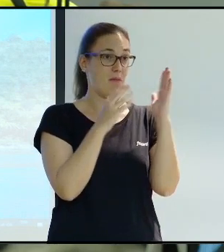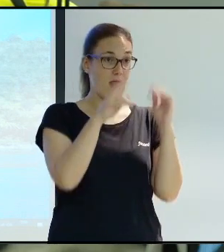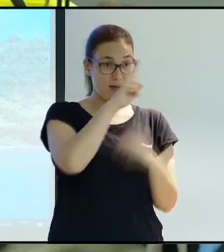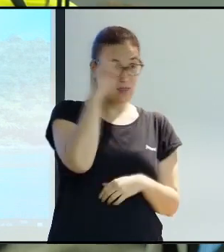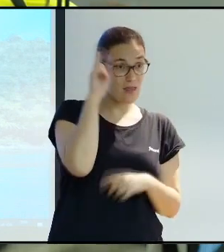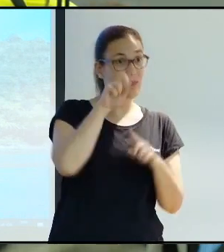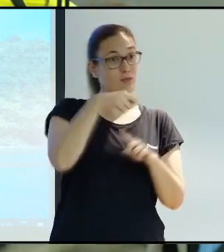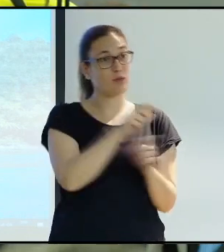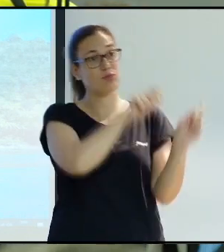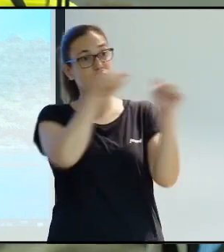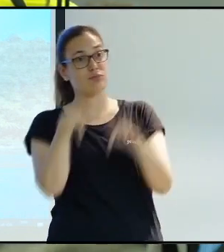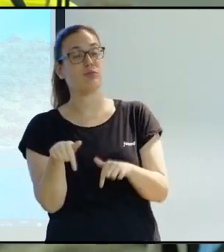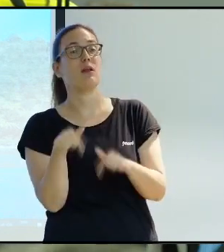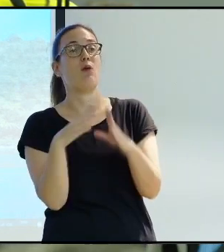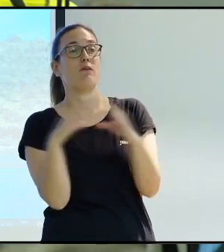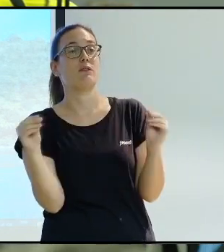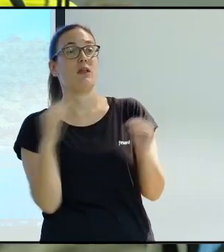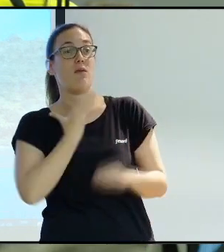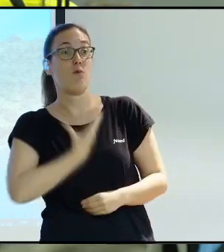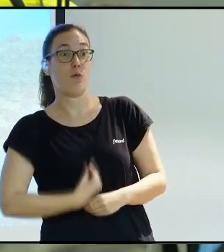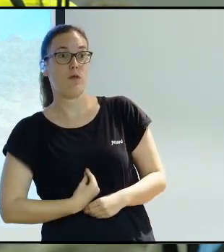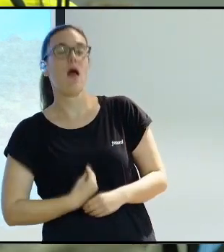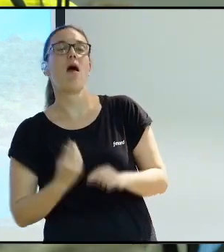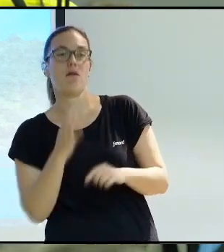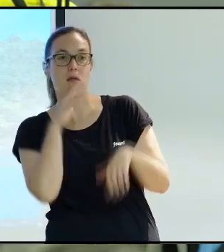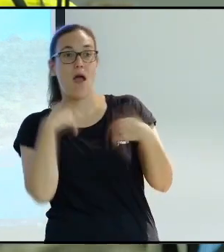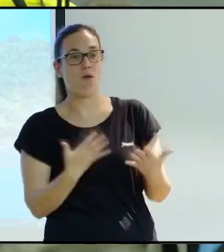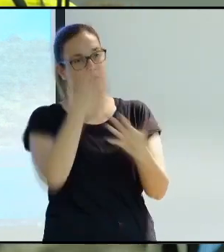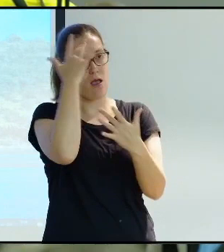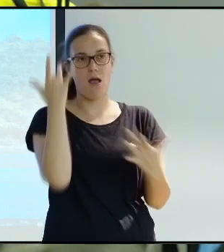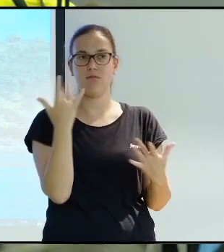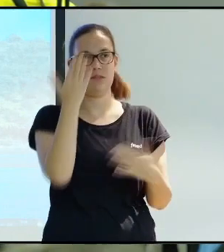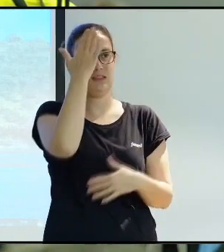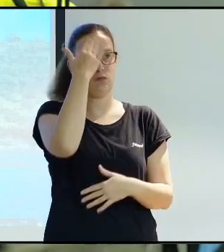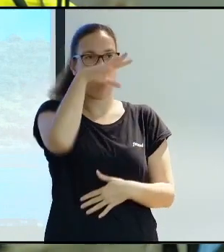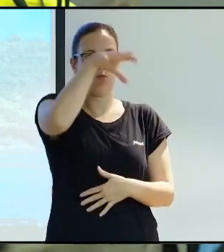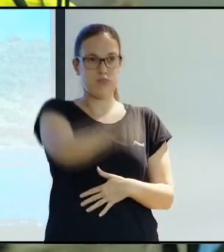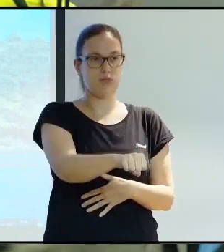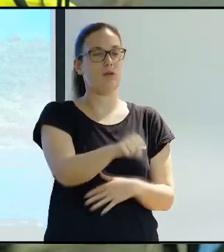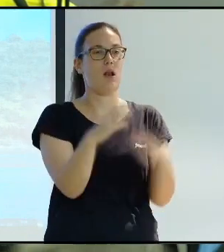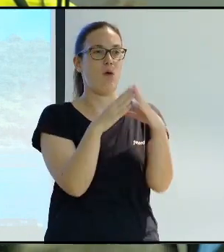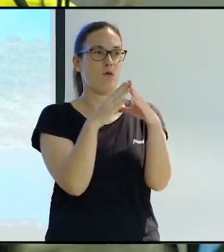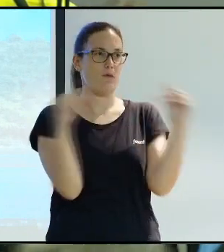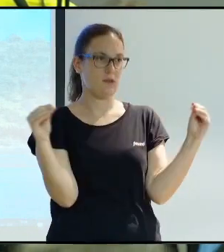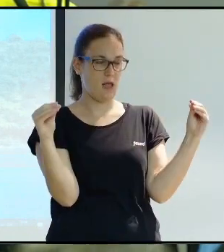y finalmente obtiene una plaza de titular en el Departamento de Cambio Social de la Unidad Complutense de